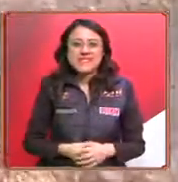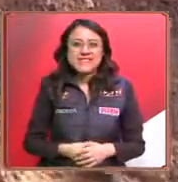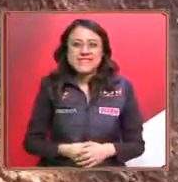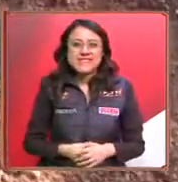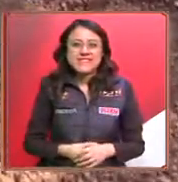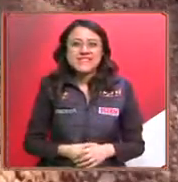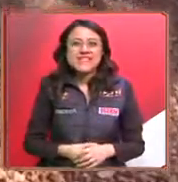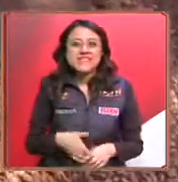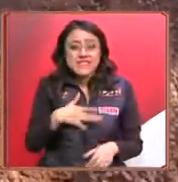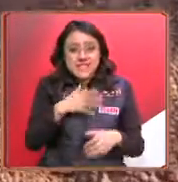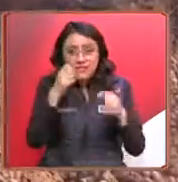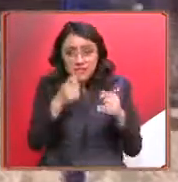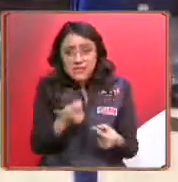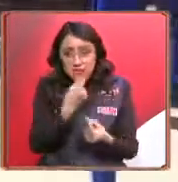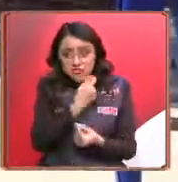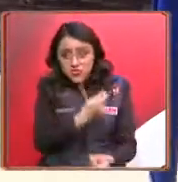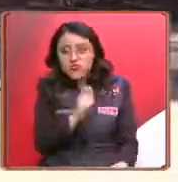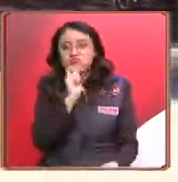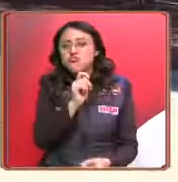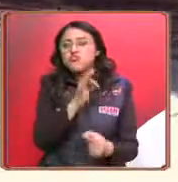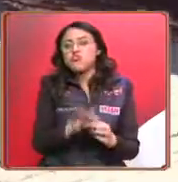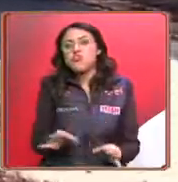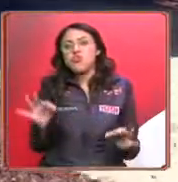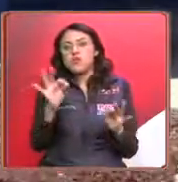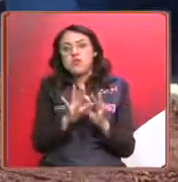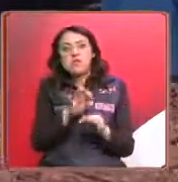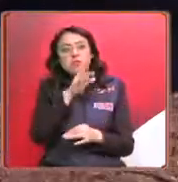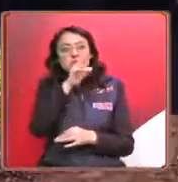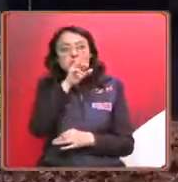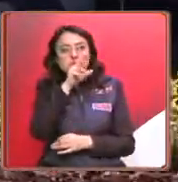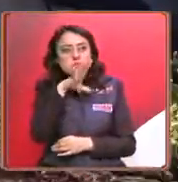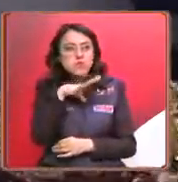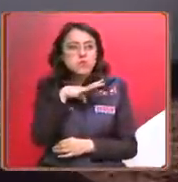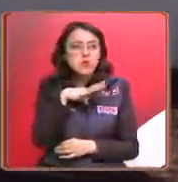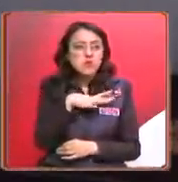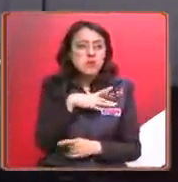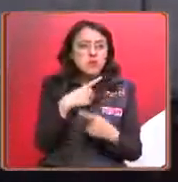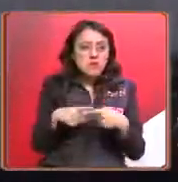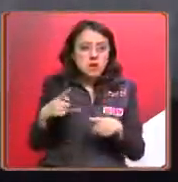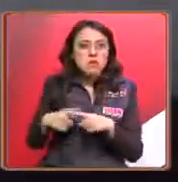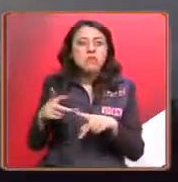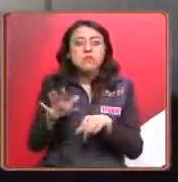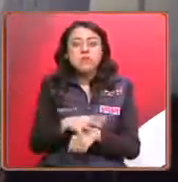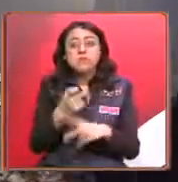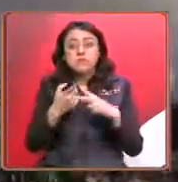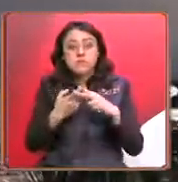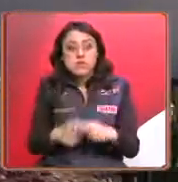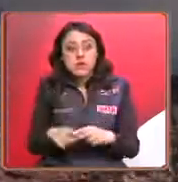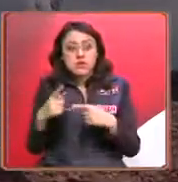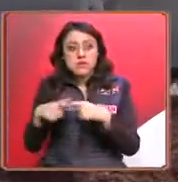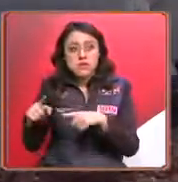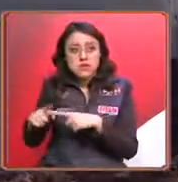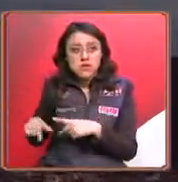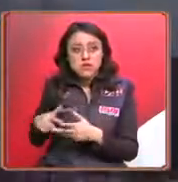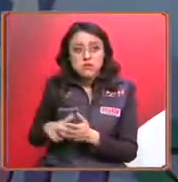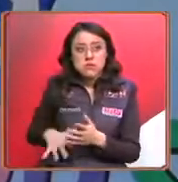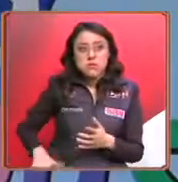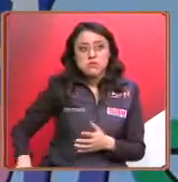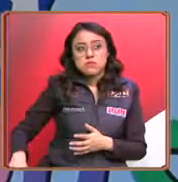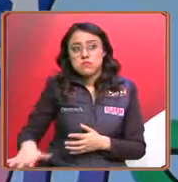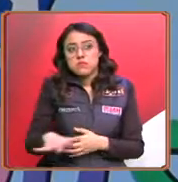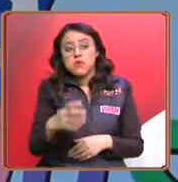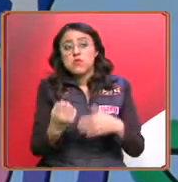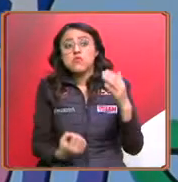La seguridad de los menores fue una de las principales preocupaciones, por lo que se construyeron bardas perimetrales, así como fueron renovadas